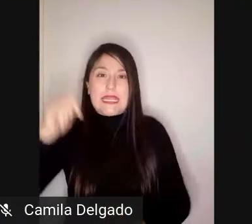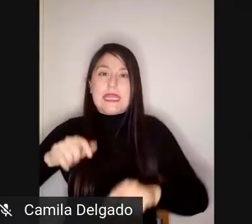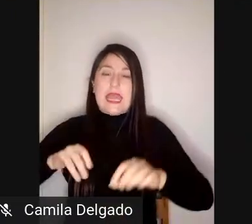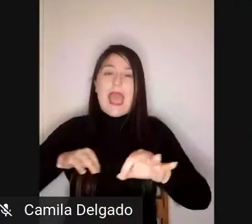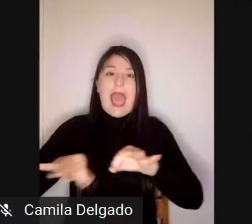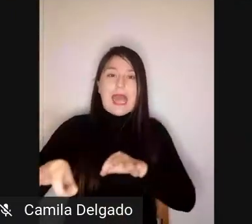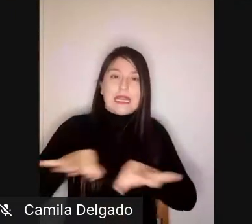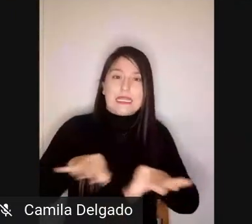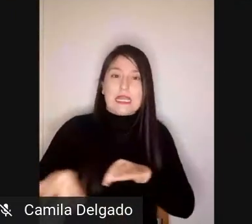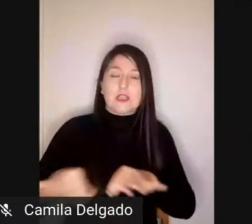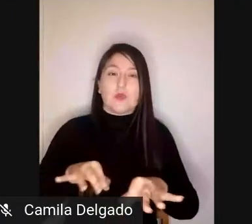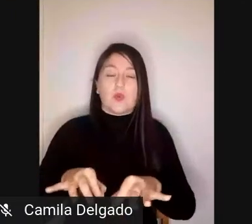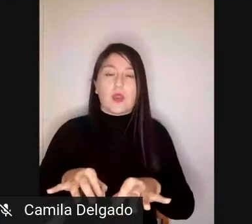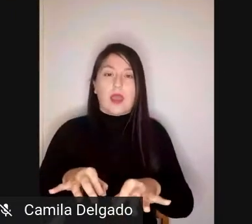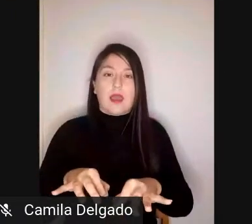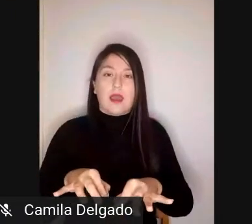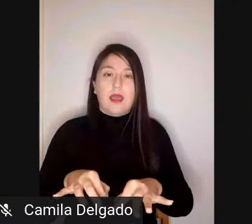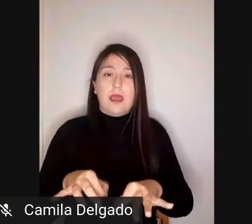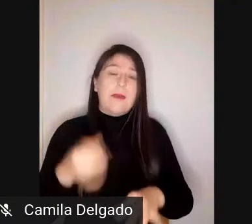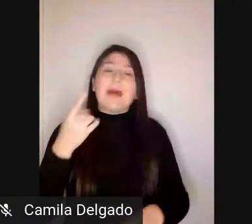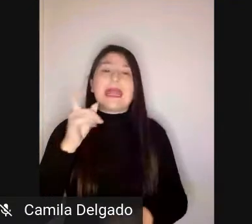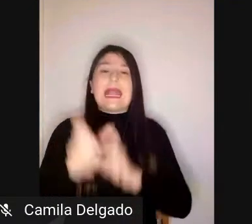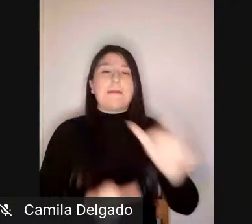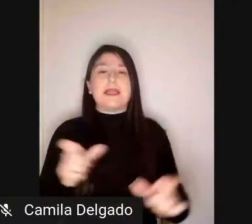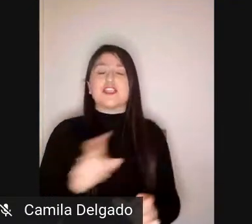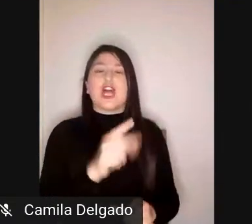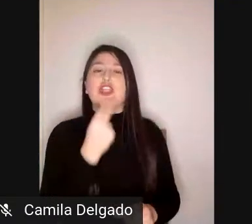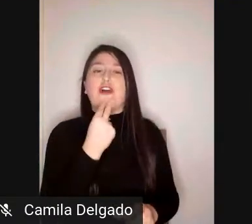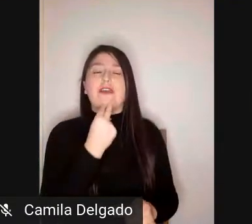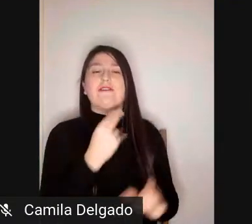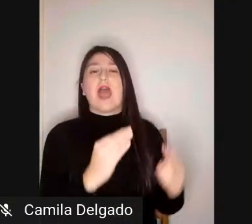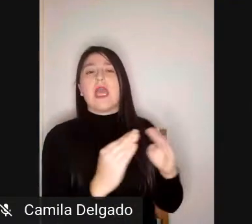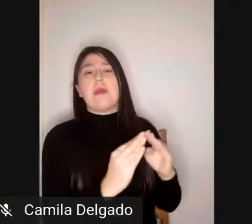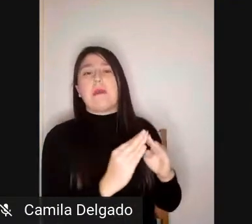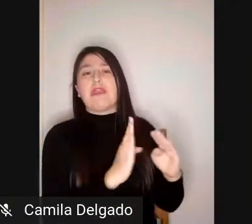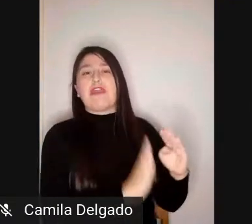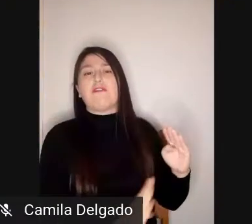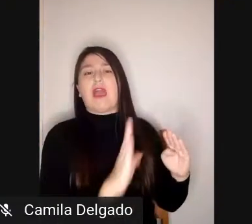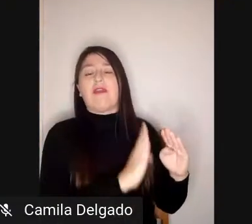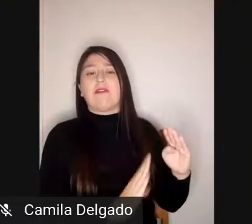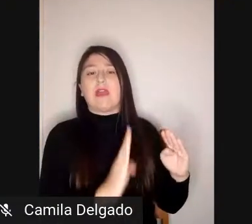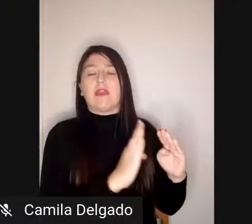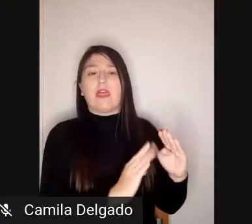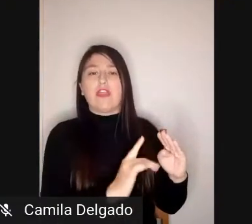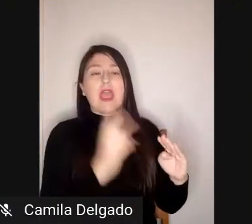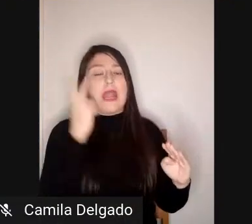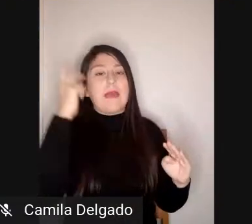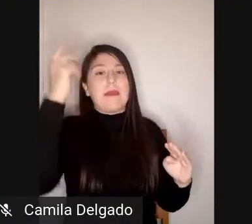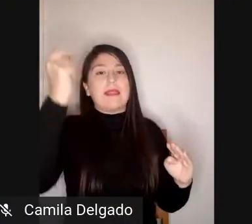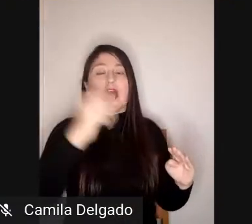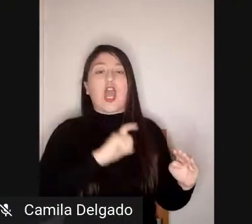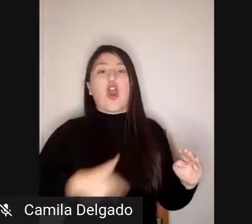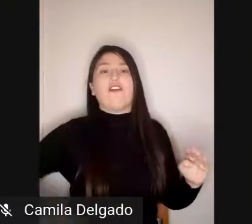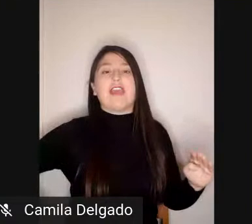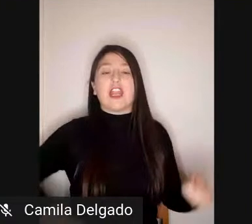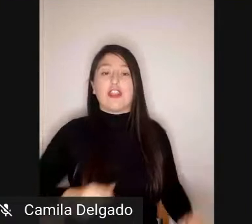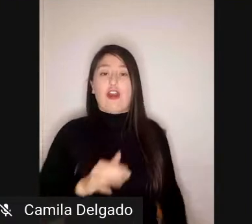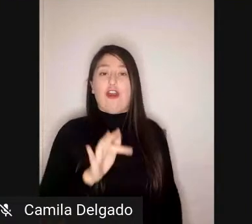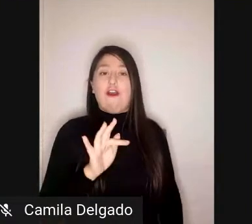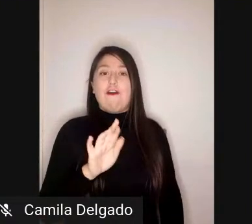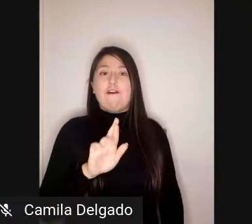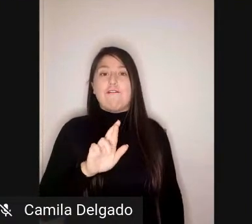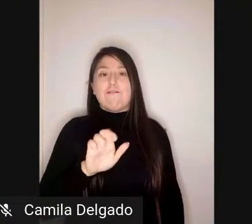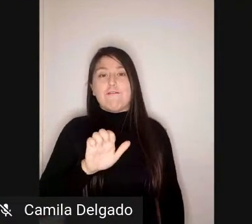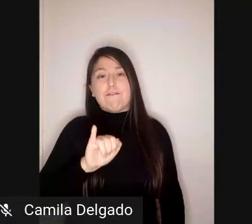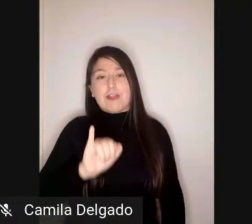viva hacinado por viviendas básicas que las inventaron en el gobierno de Frei. Cuando a su señora se le ocurrió que había que tener una